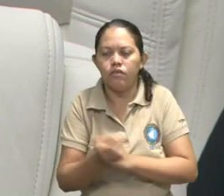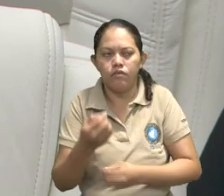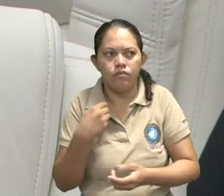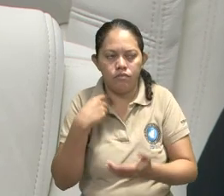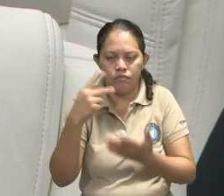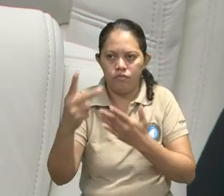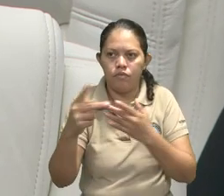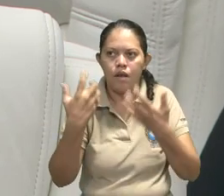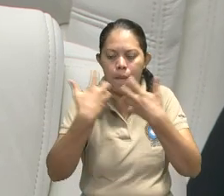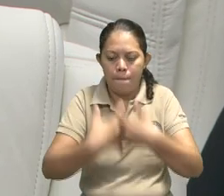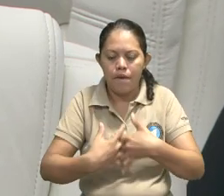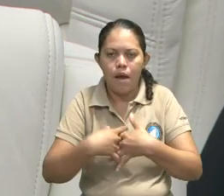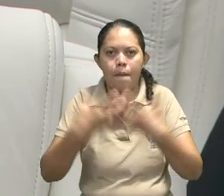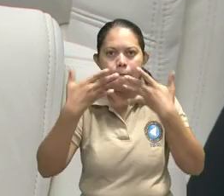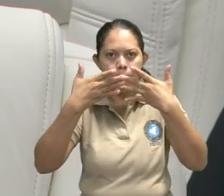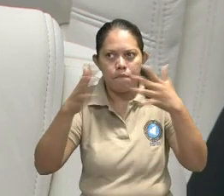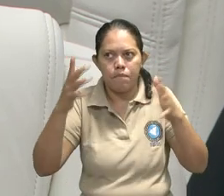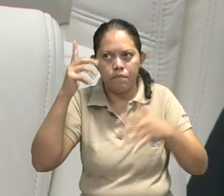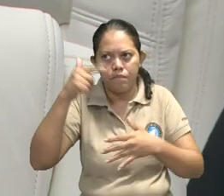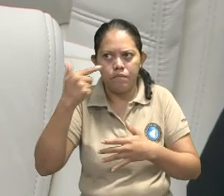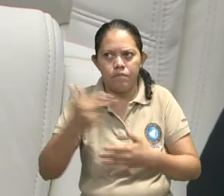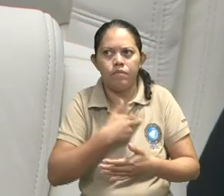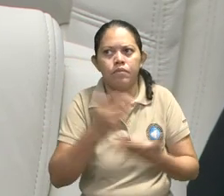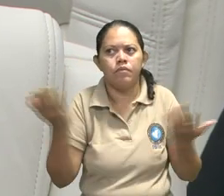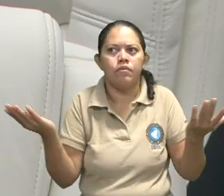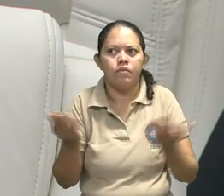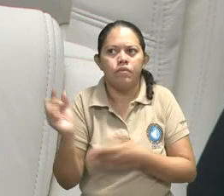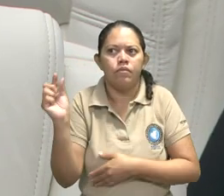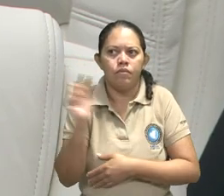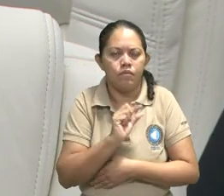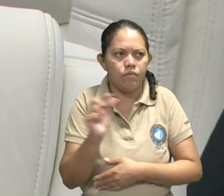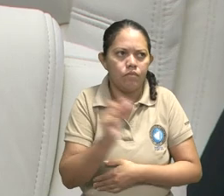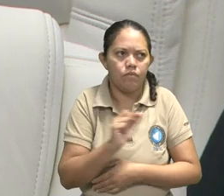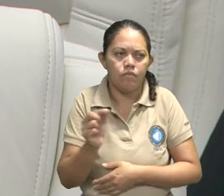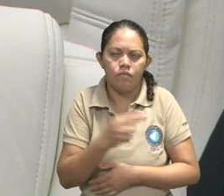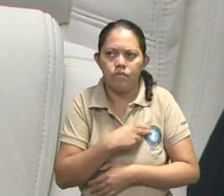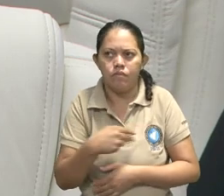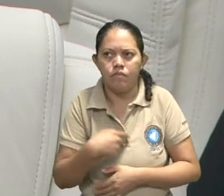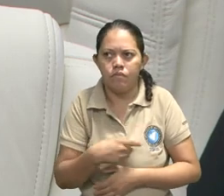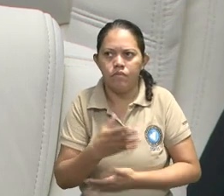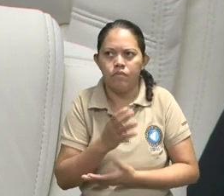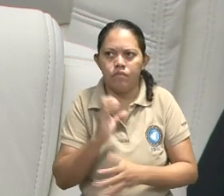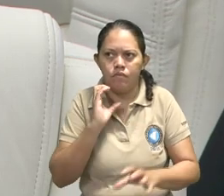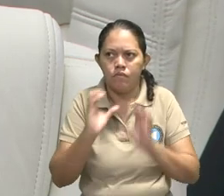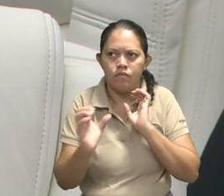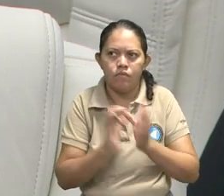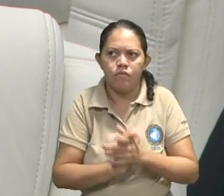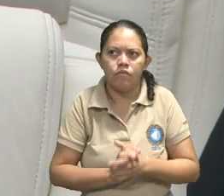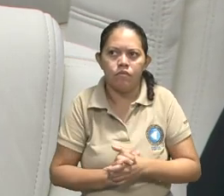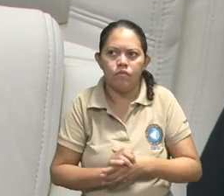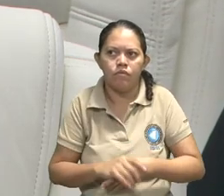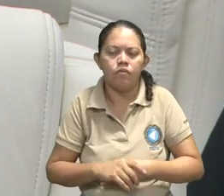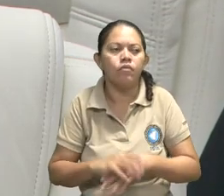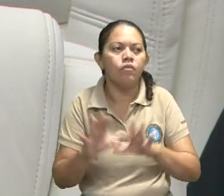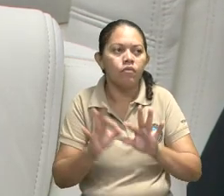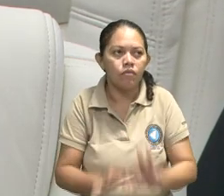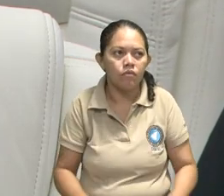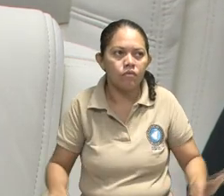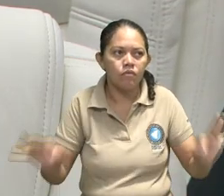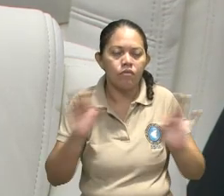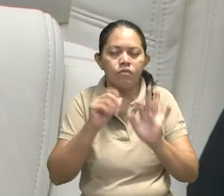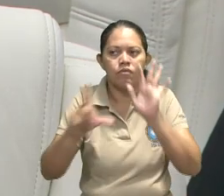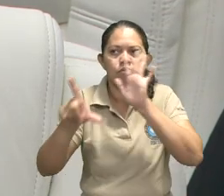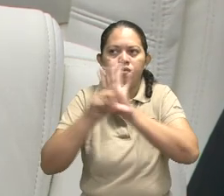empresa pública de prestadora de servicios de telecomunicaciones. Por eso, en la